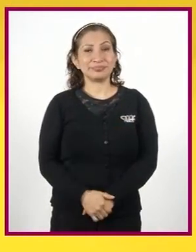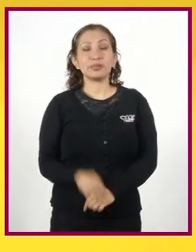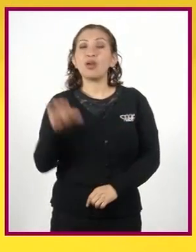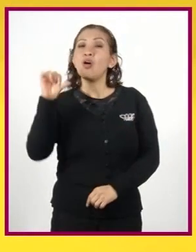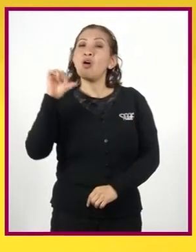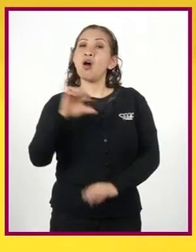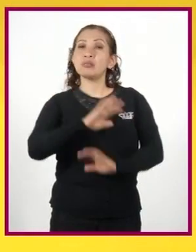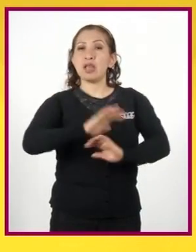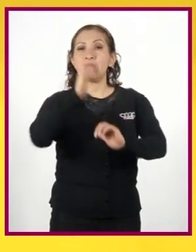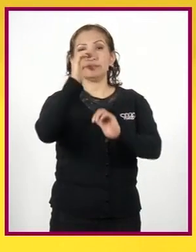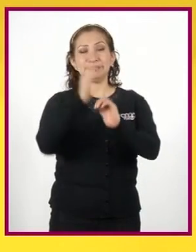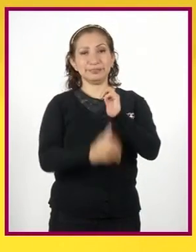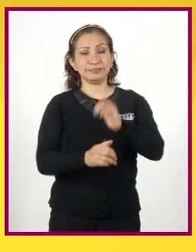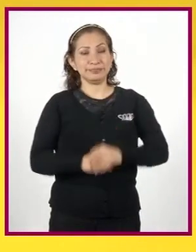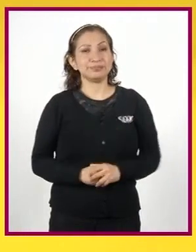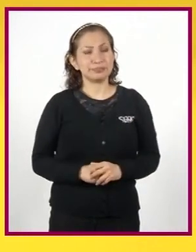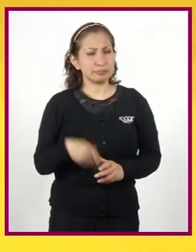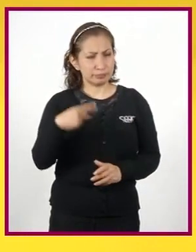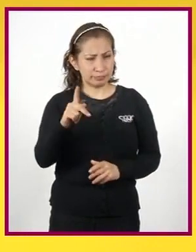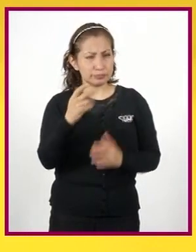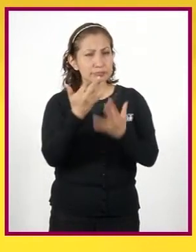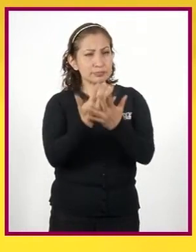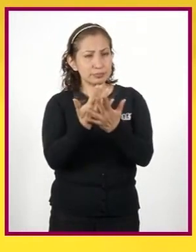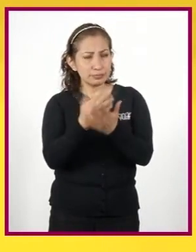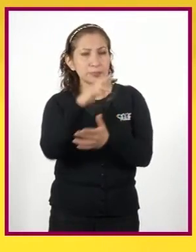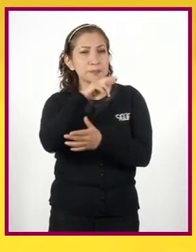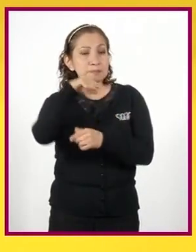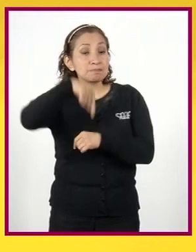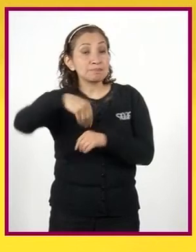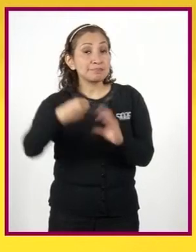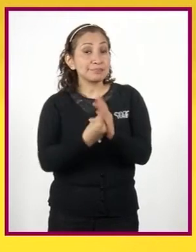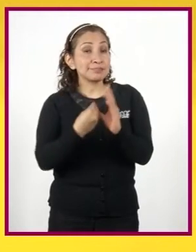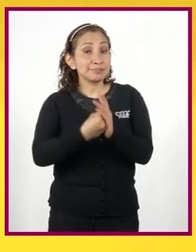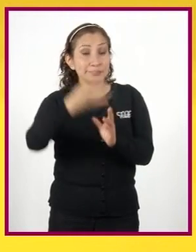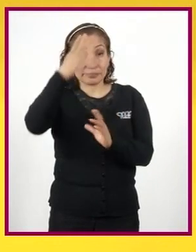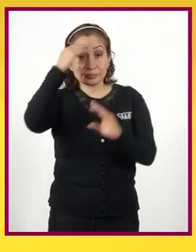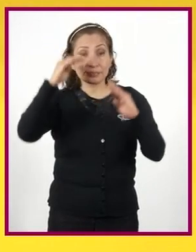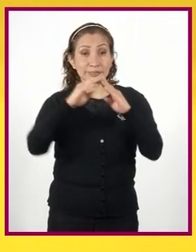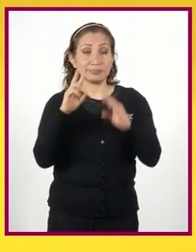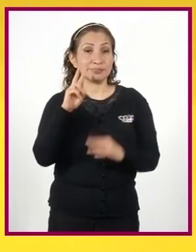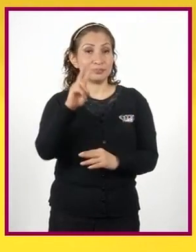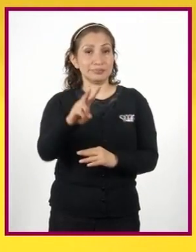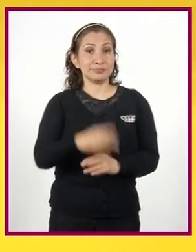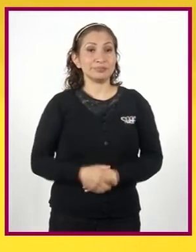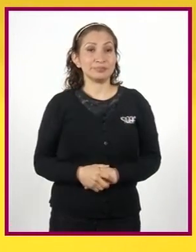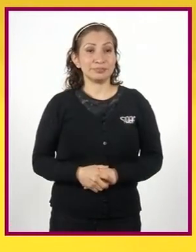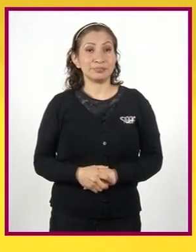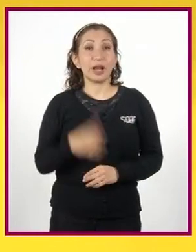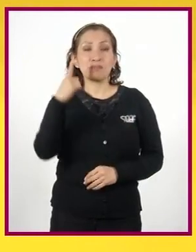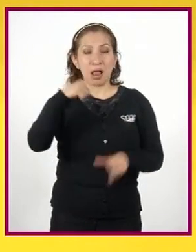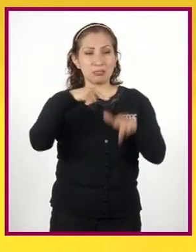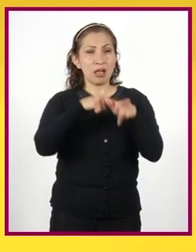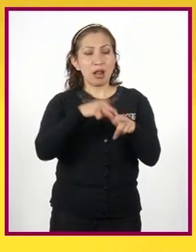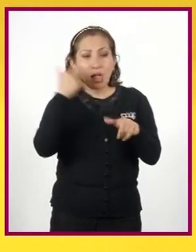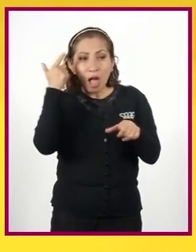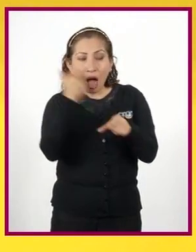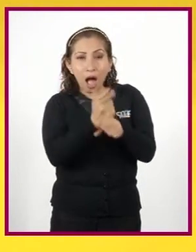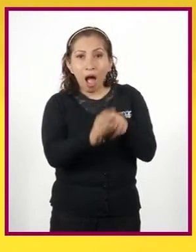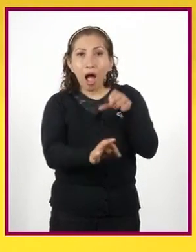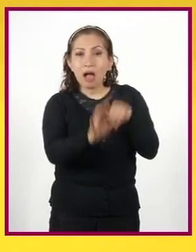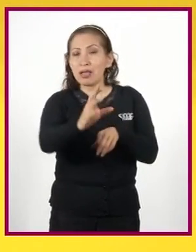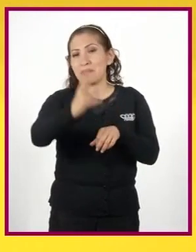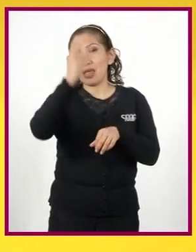hoy hemos terminado, pero les esperamos pronto en una sesión más de Aprende en Casa 2 para seguir descubriendo